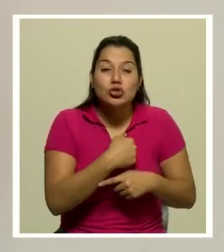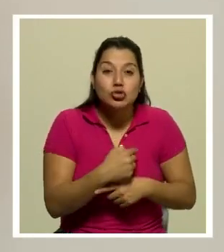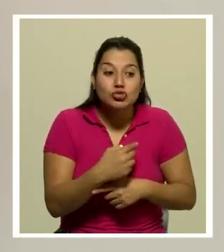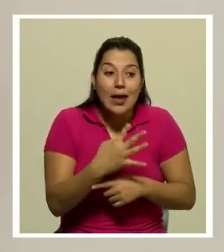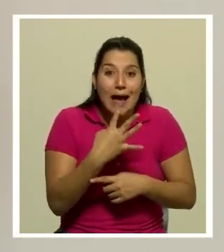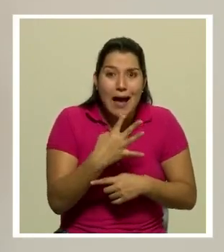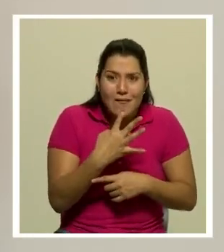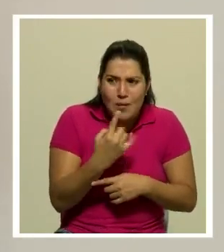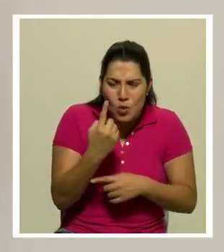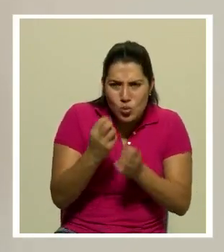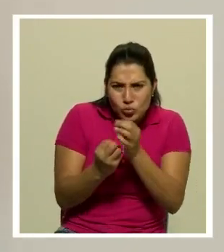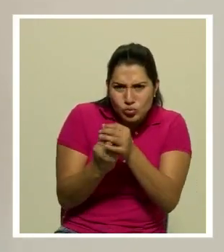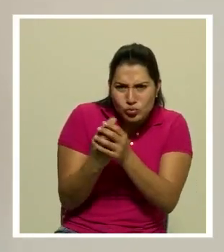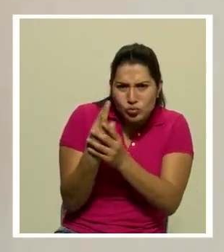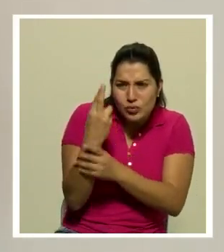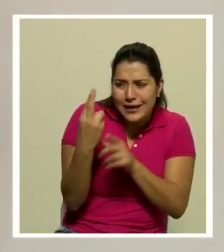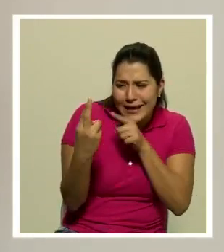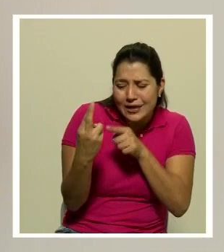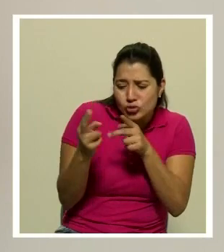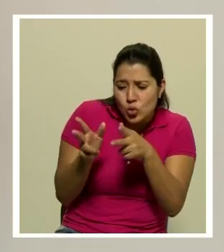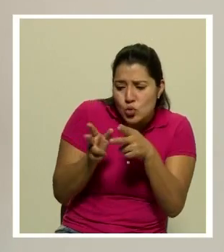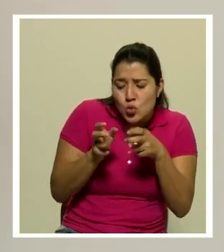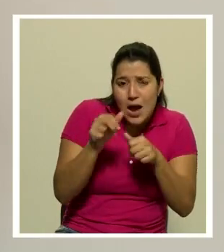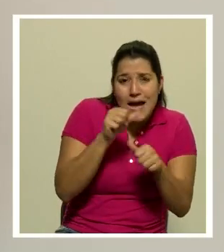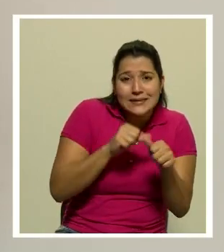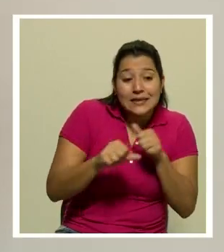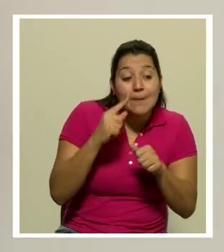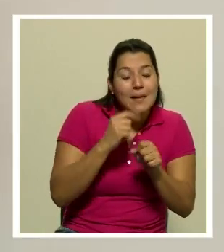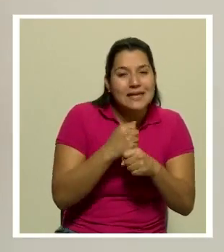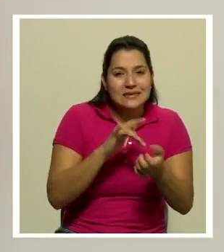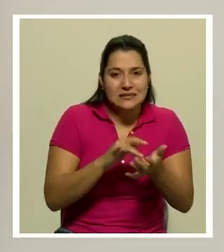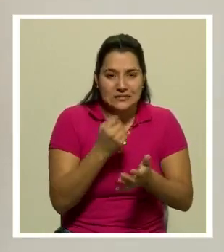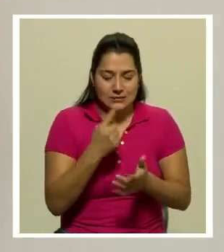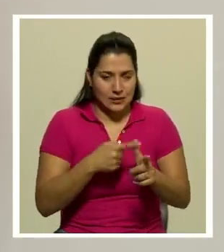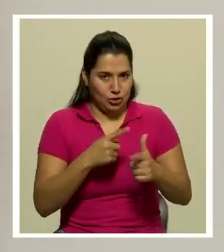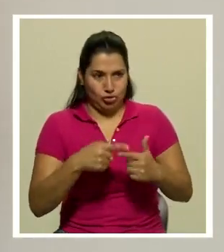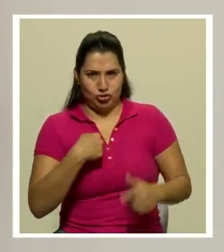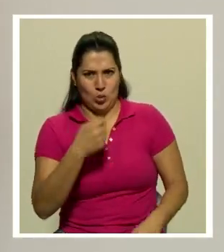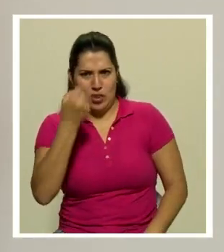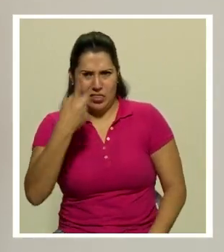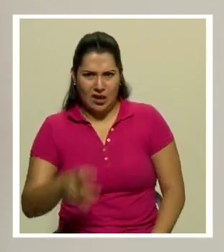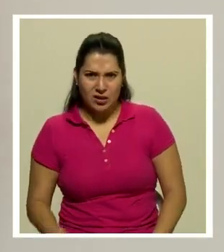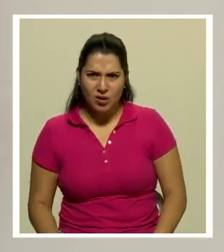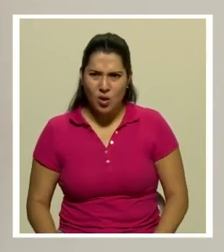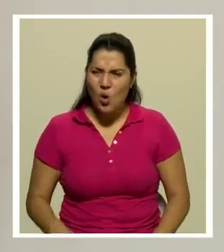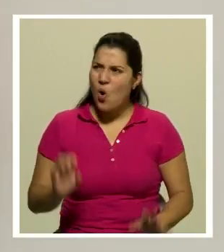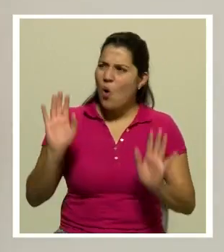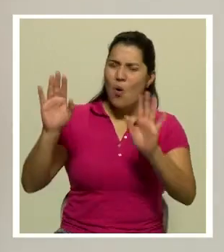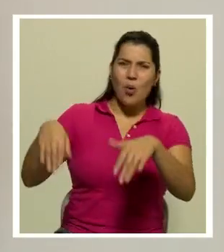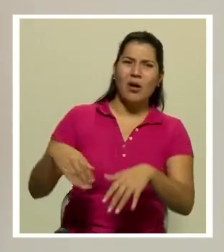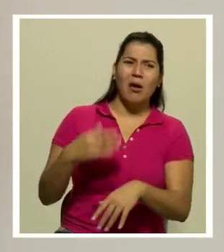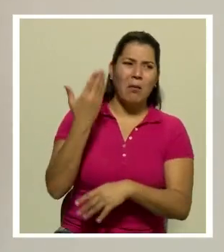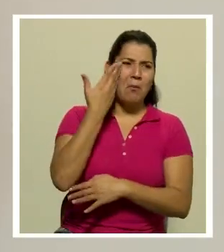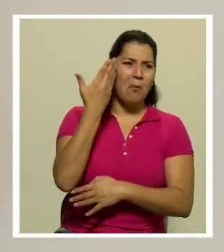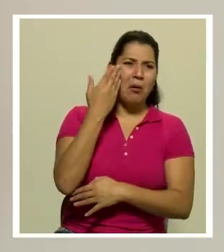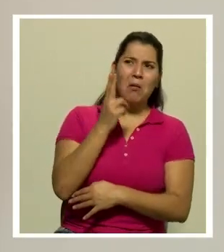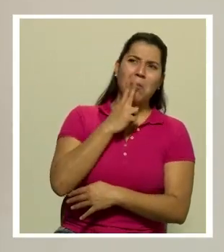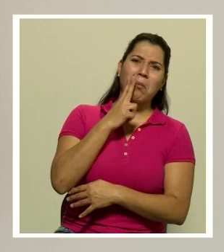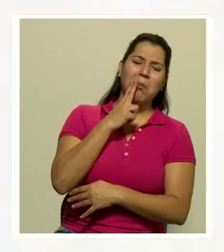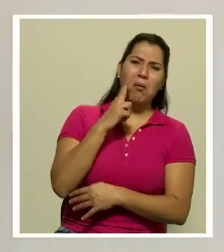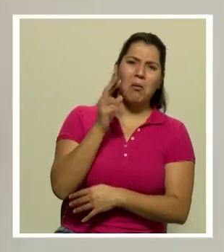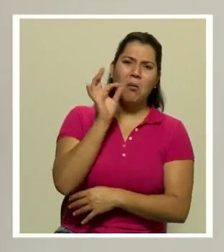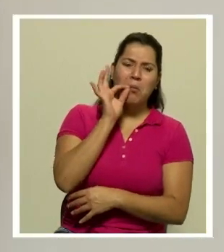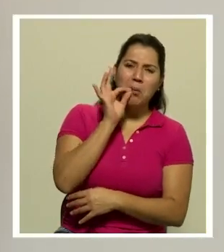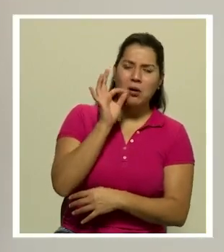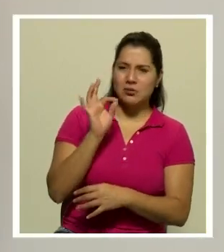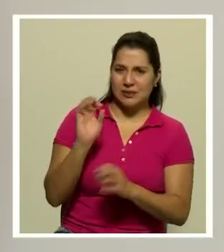prima de medicamentos. No sé dónde está la parte de que, uy, es que me molesta el humo de la marihuana. Nadie está fumándosela.